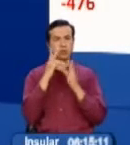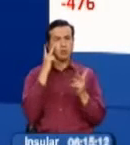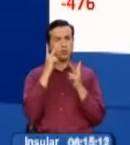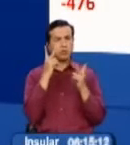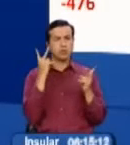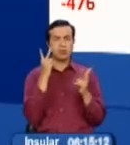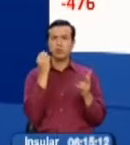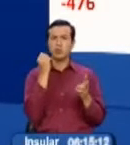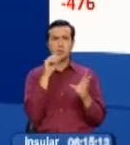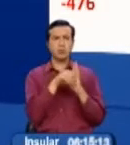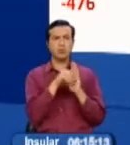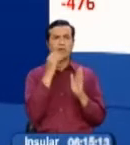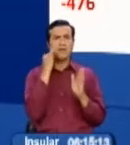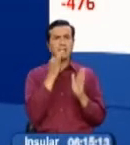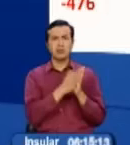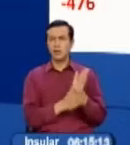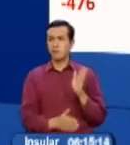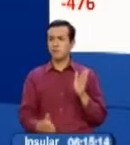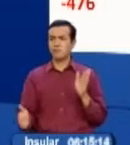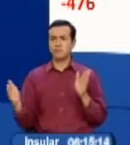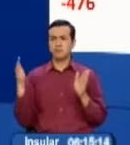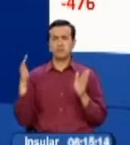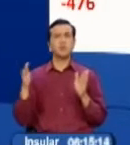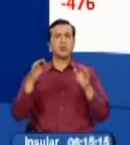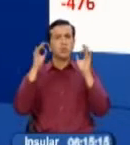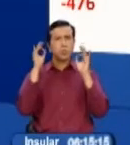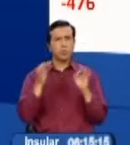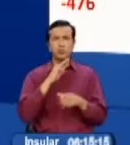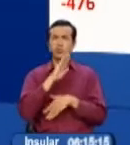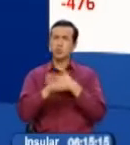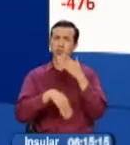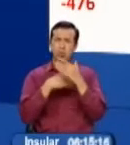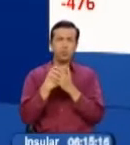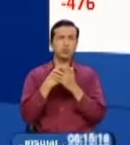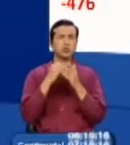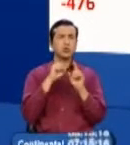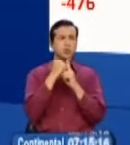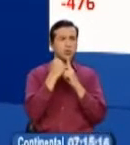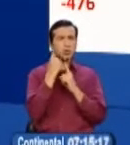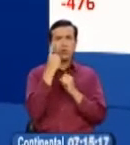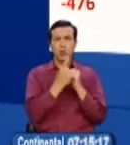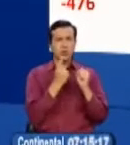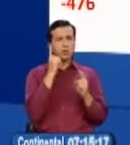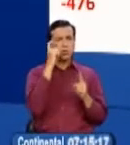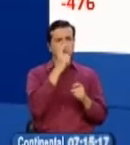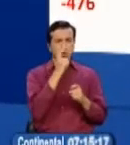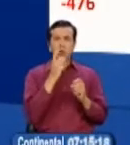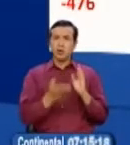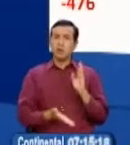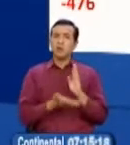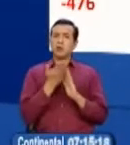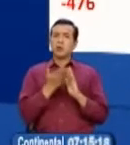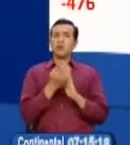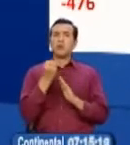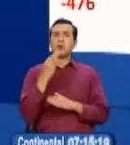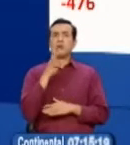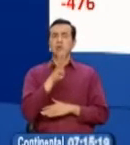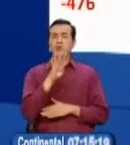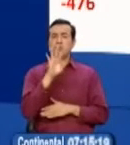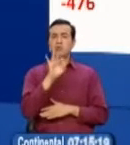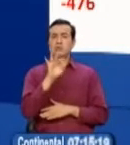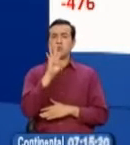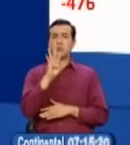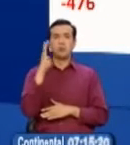nuevamente los depósitos a plazo. A pesar de todo lo que ha sucedido en el último año, tienes un aumento neto de